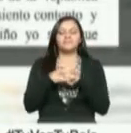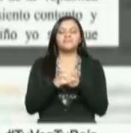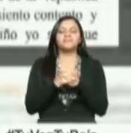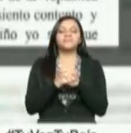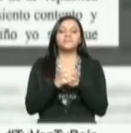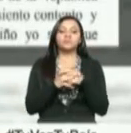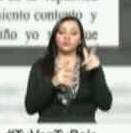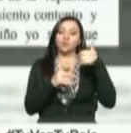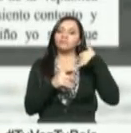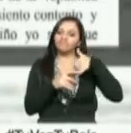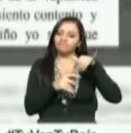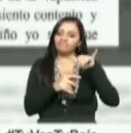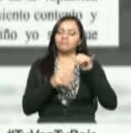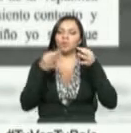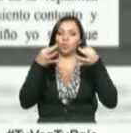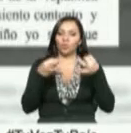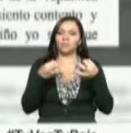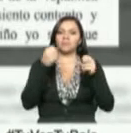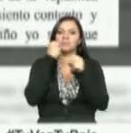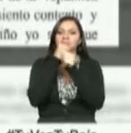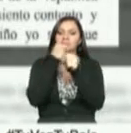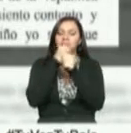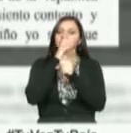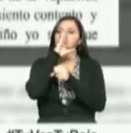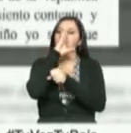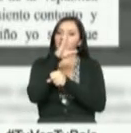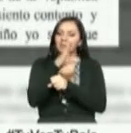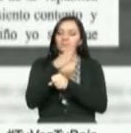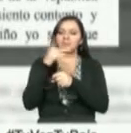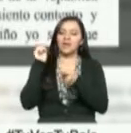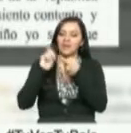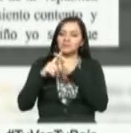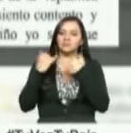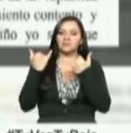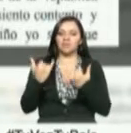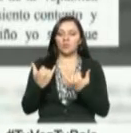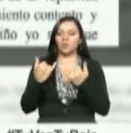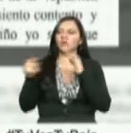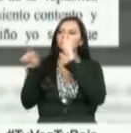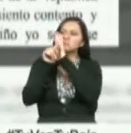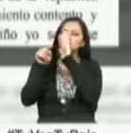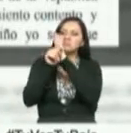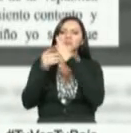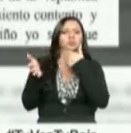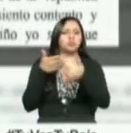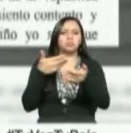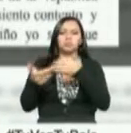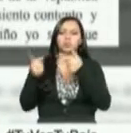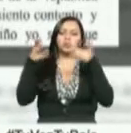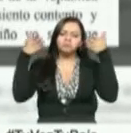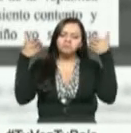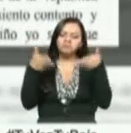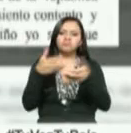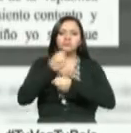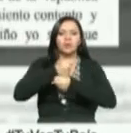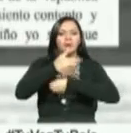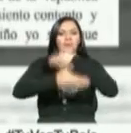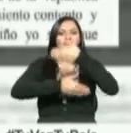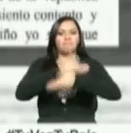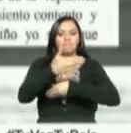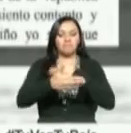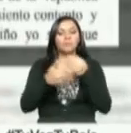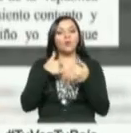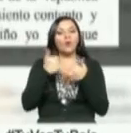que siga cumpliendo sus metas como tan acertadamente lo ha hecho a pesar de la crítica de sus múltiples adversarios. Permítame,